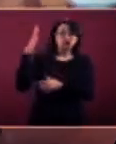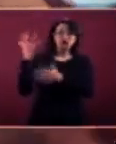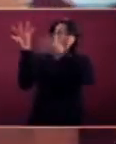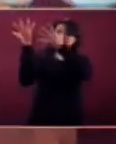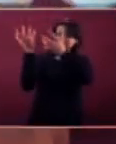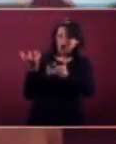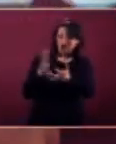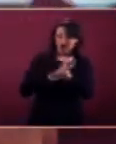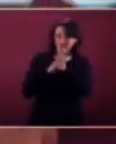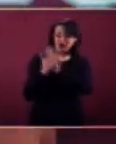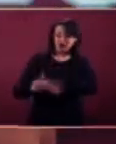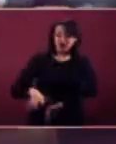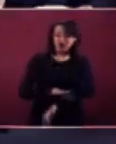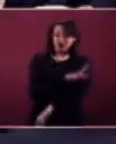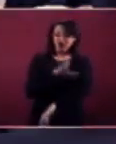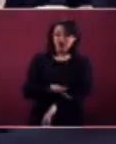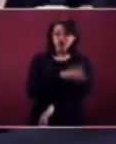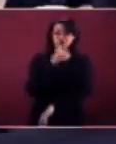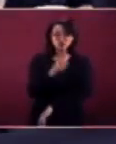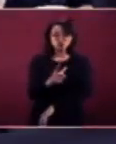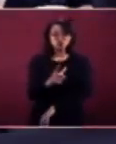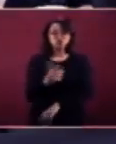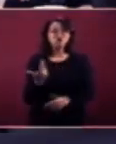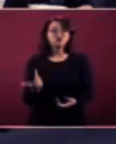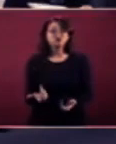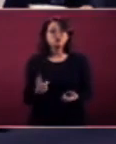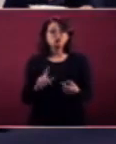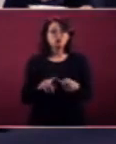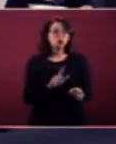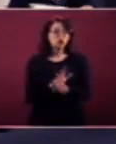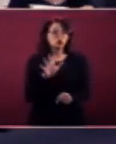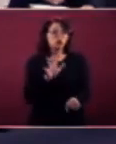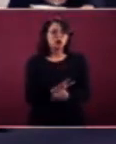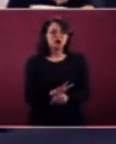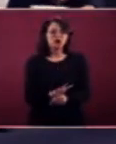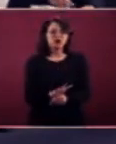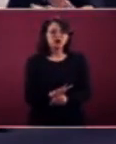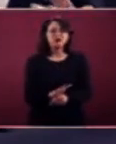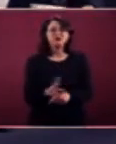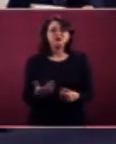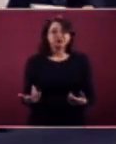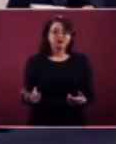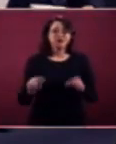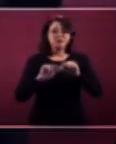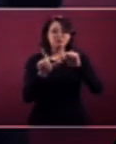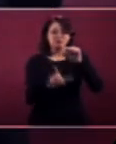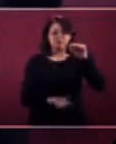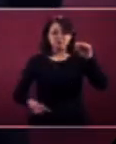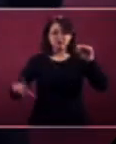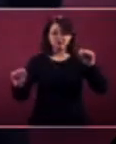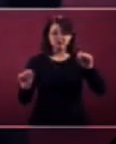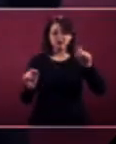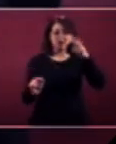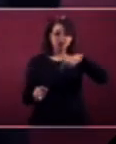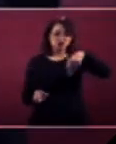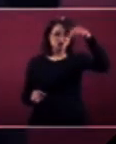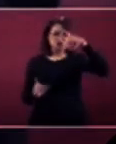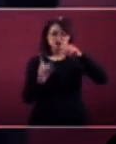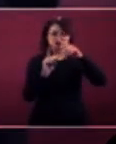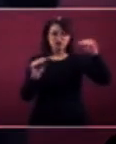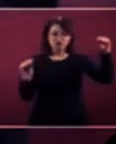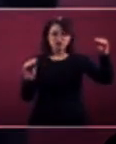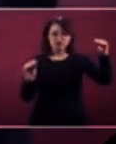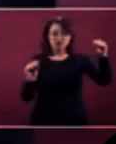solar y convertirla en energía eléctrica, etcétera, están en el noreste de México, norte de México, los desiertos,